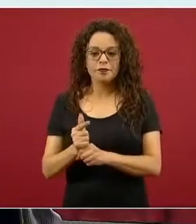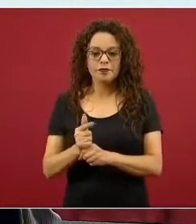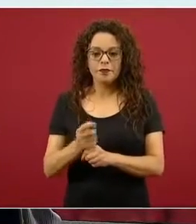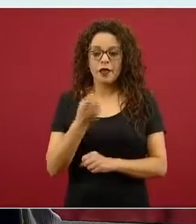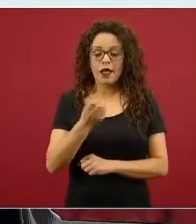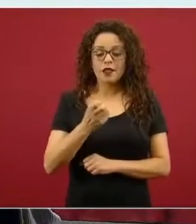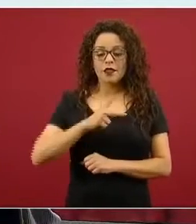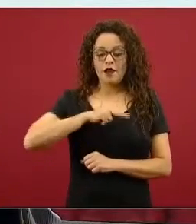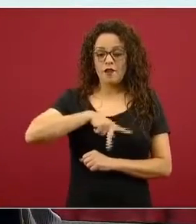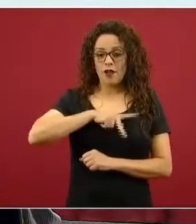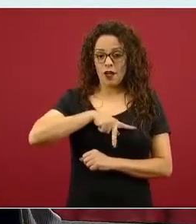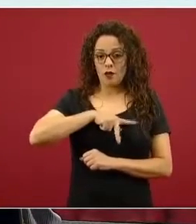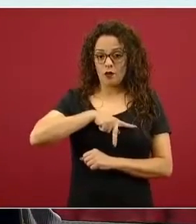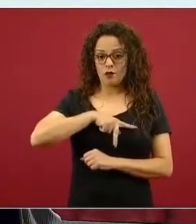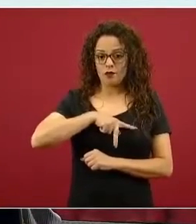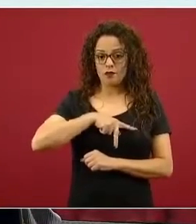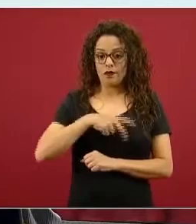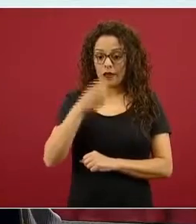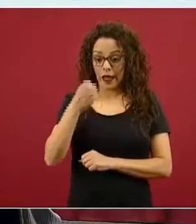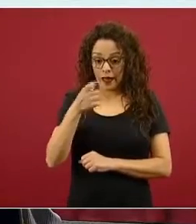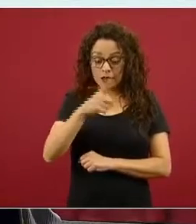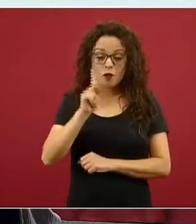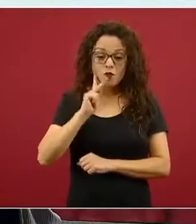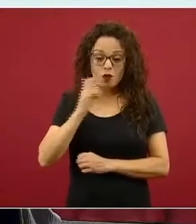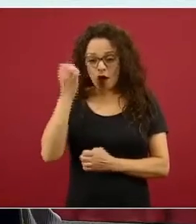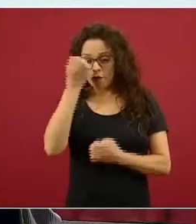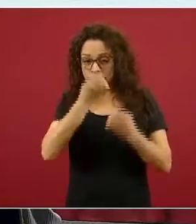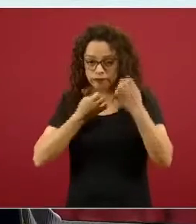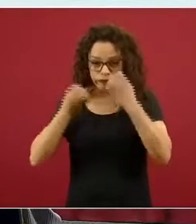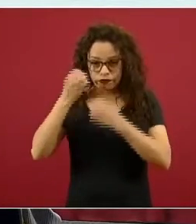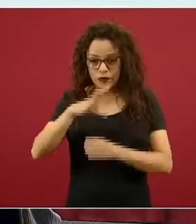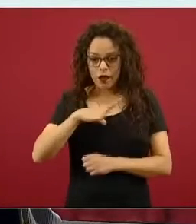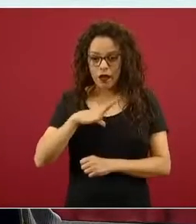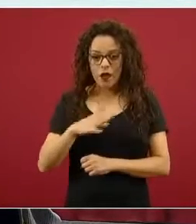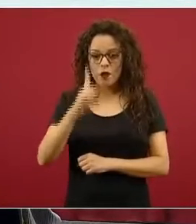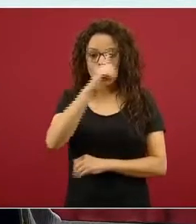el virus, de los cuales en este estudio tenemos